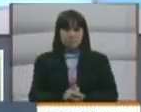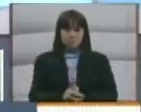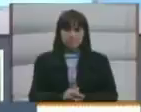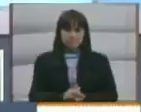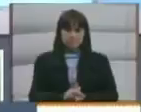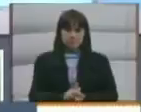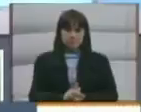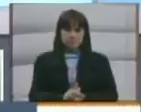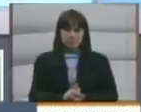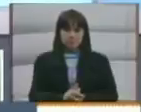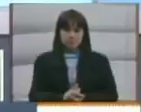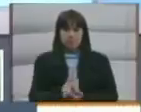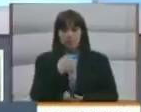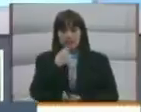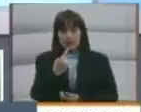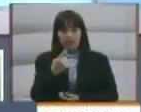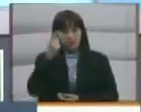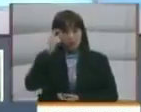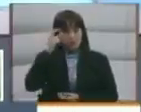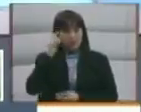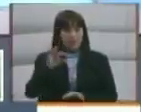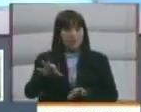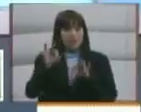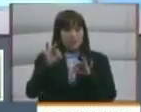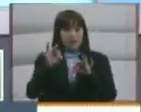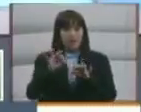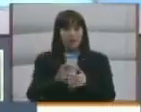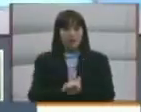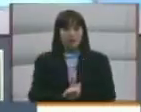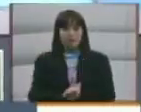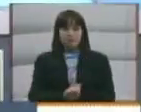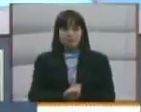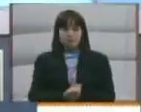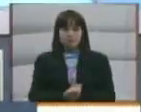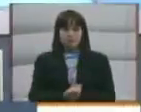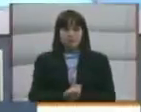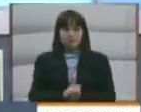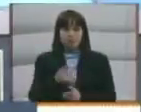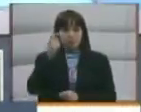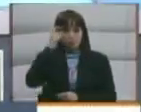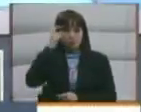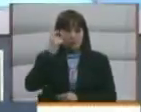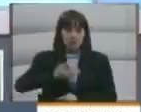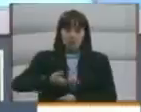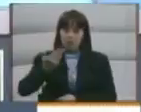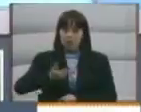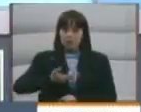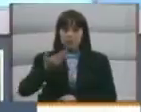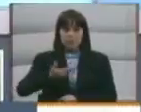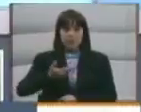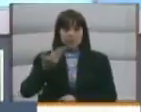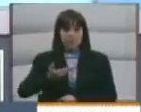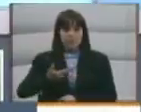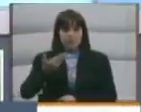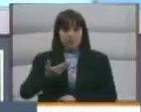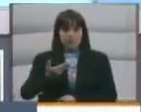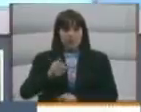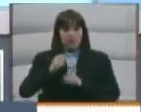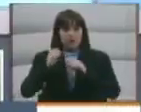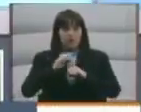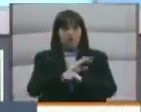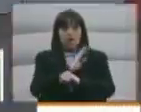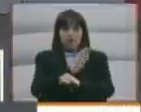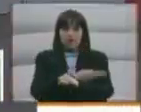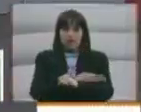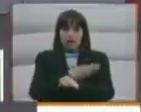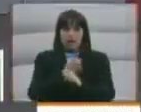Por eso digo que es un día especial, por eso digo que es un día importante, es un día con una carga emocional, con